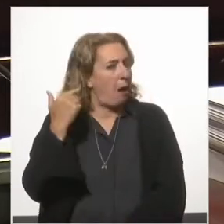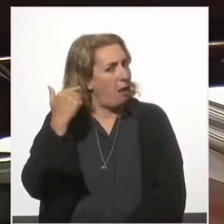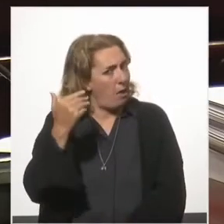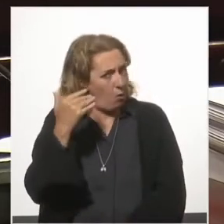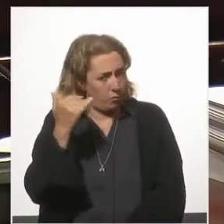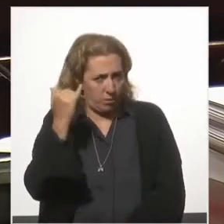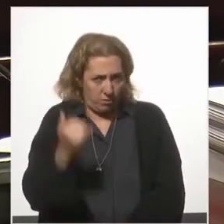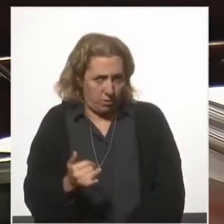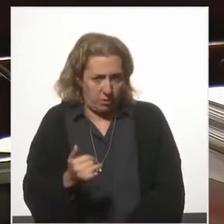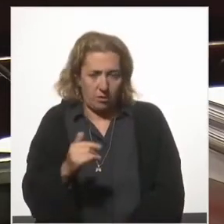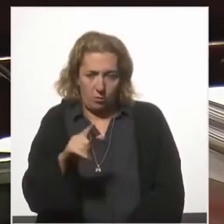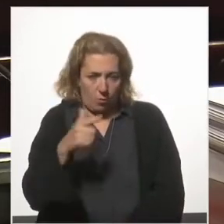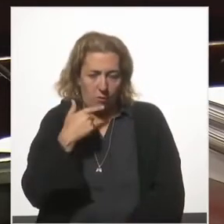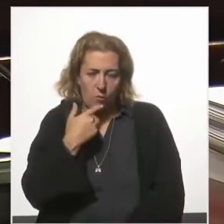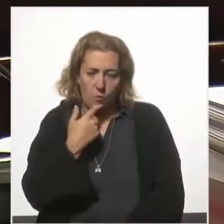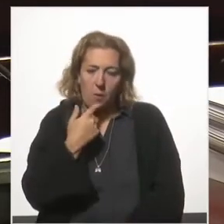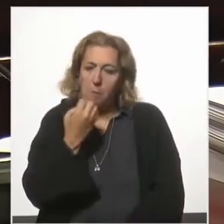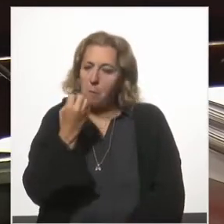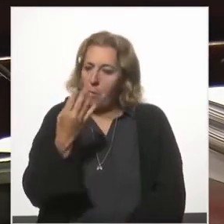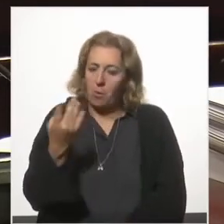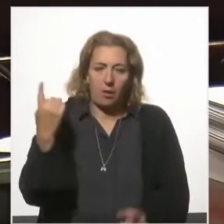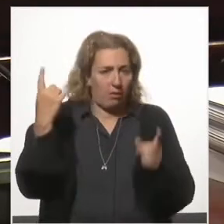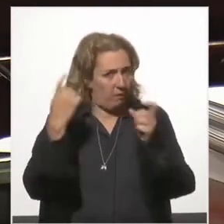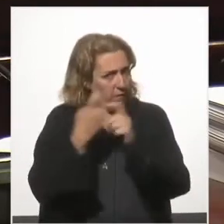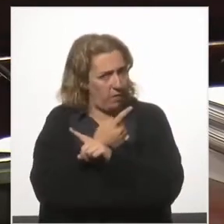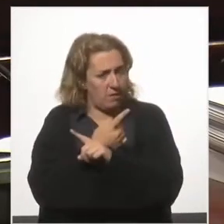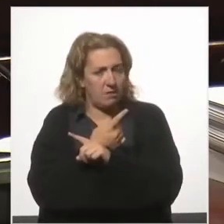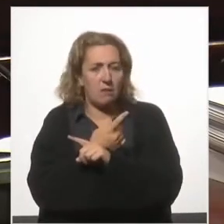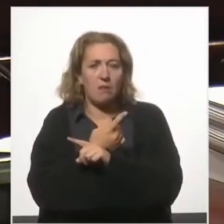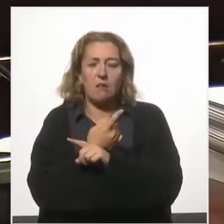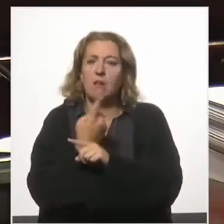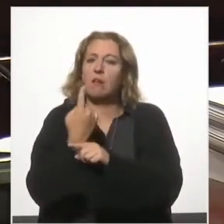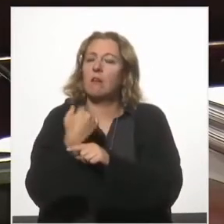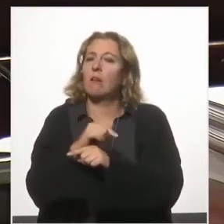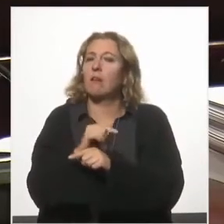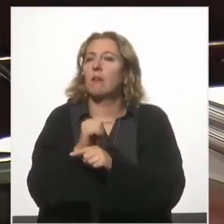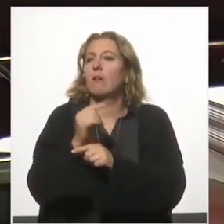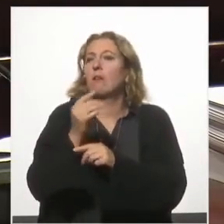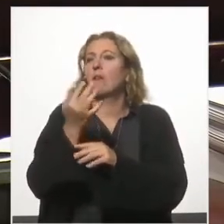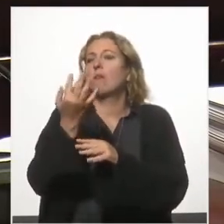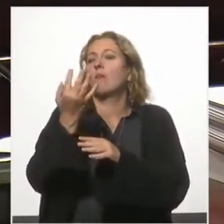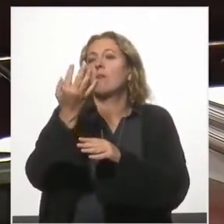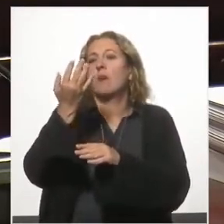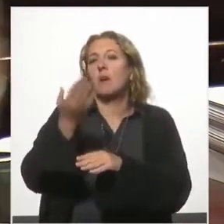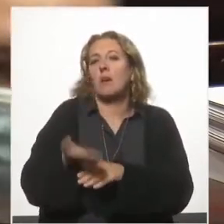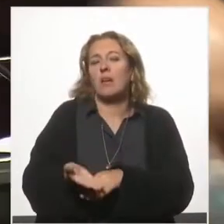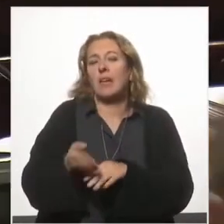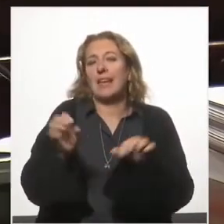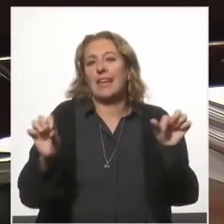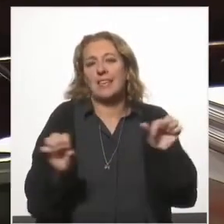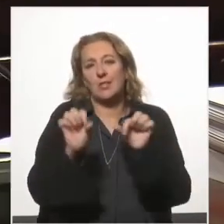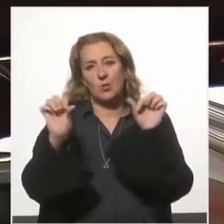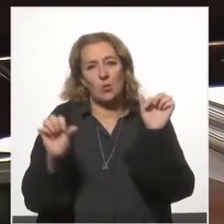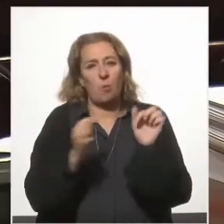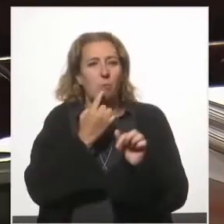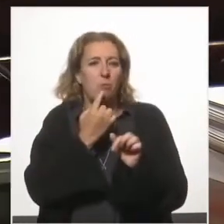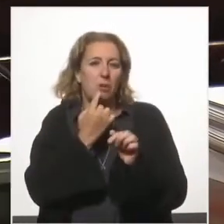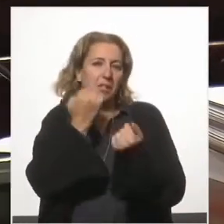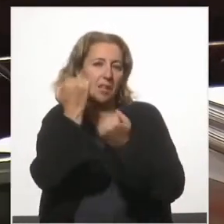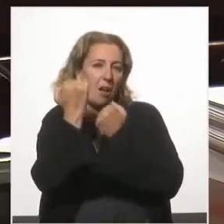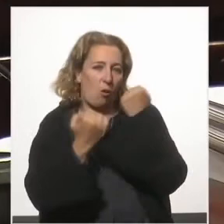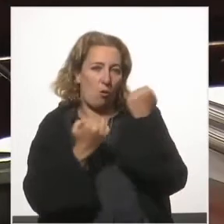valerosa sin duda, porque es muy difícil a quien fue el arquitecto de la política